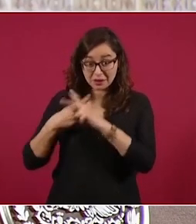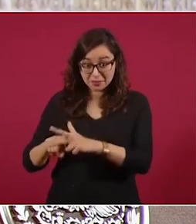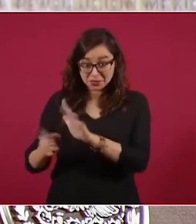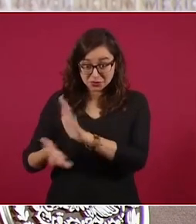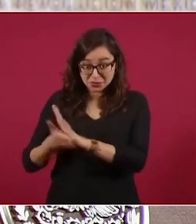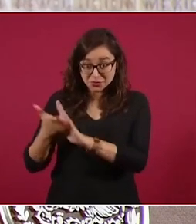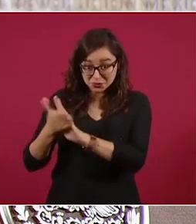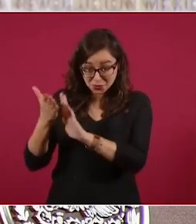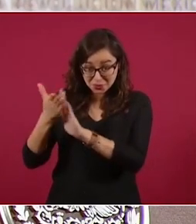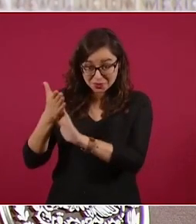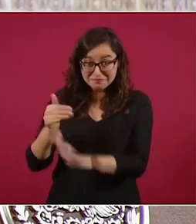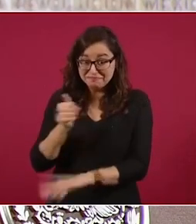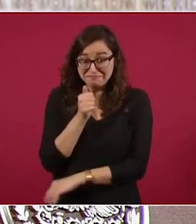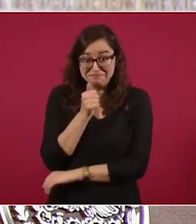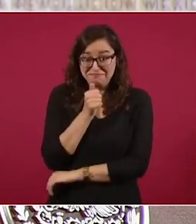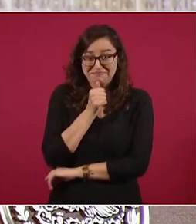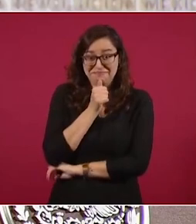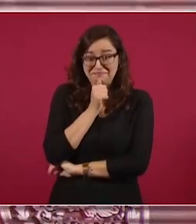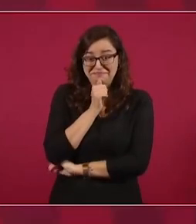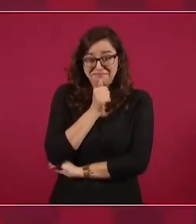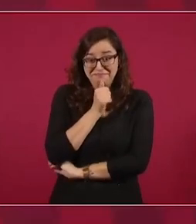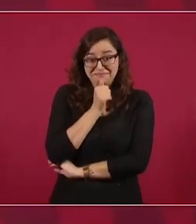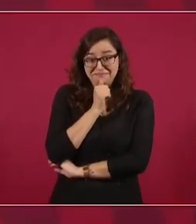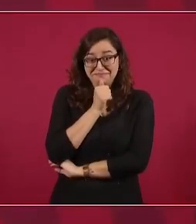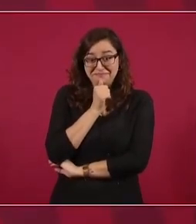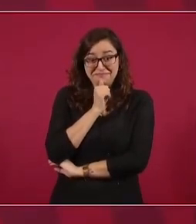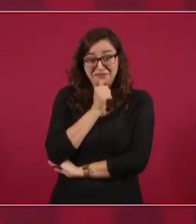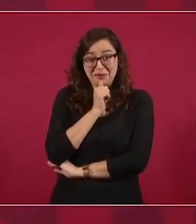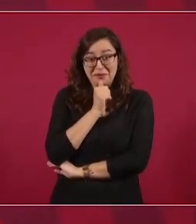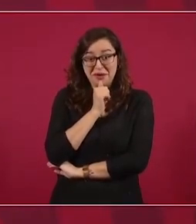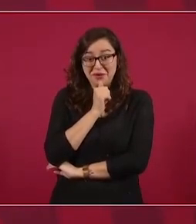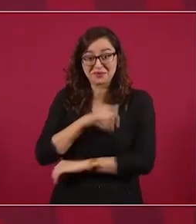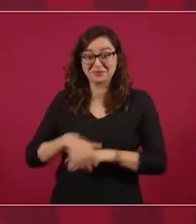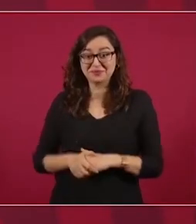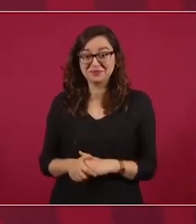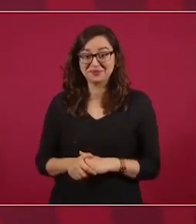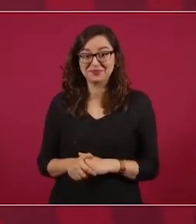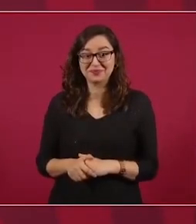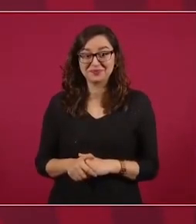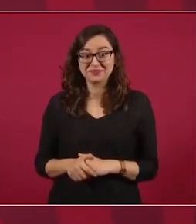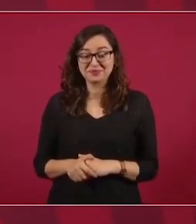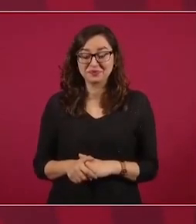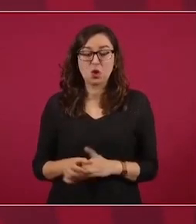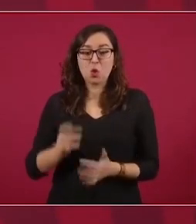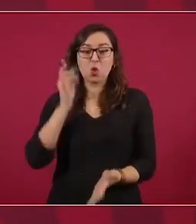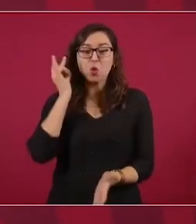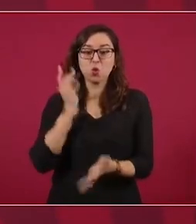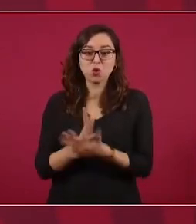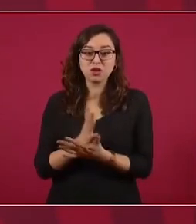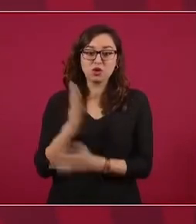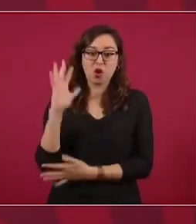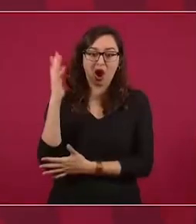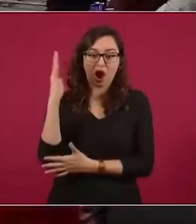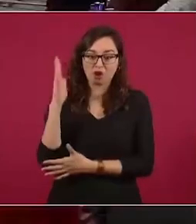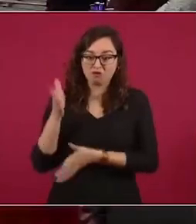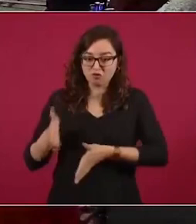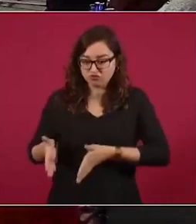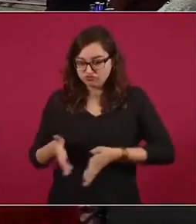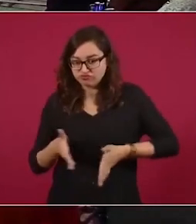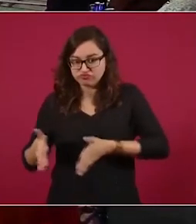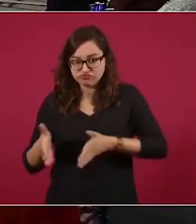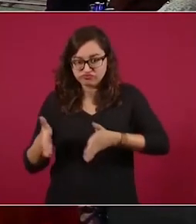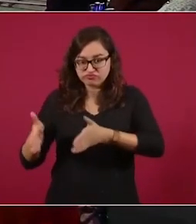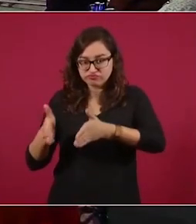de construcción en el tramo. Sí, se abrió la brecha, nada más.